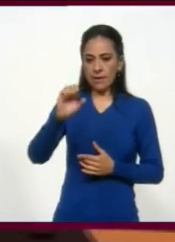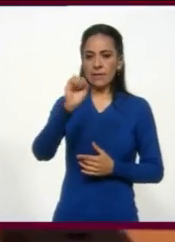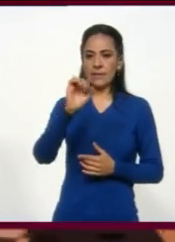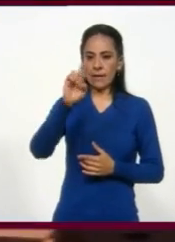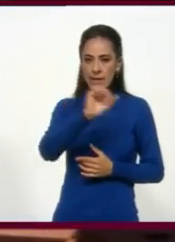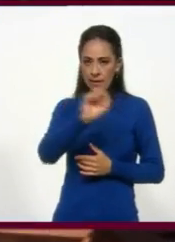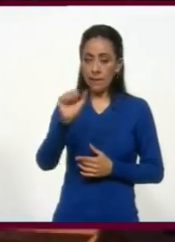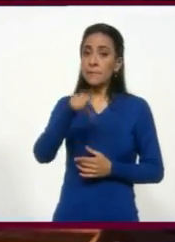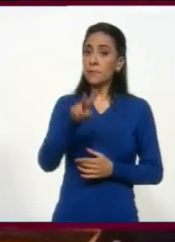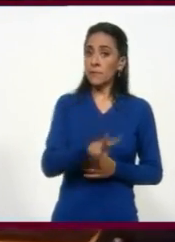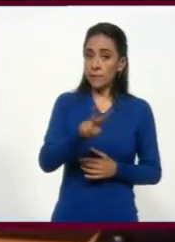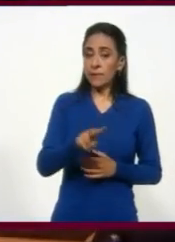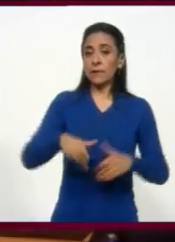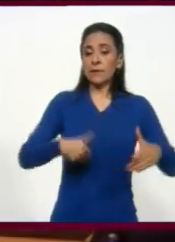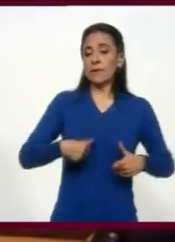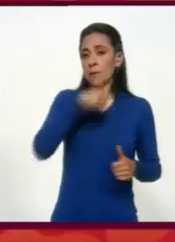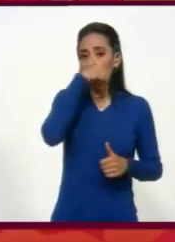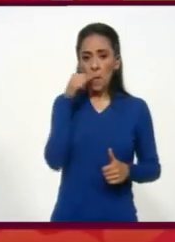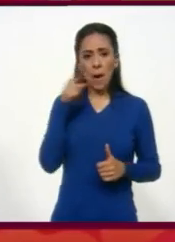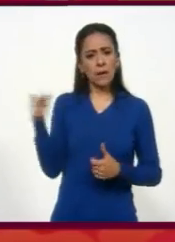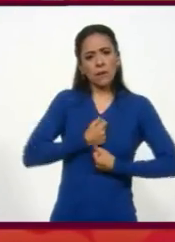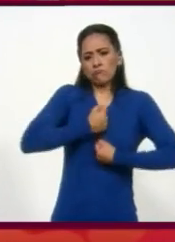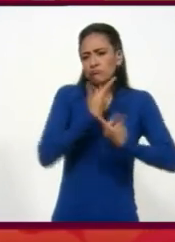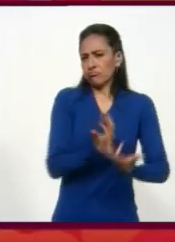con la interpretación de distintas áreas